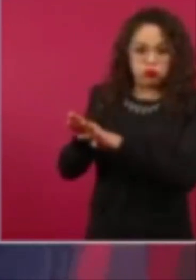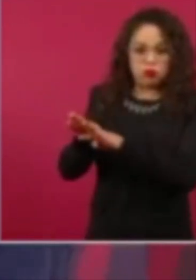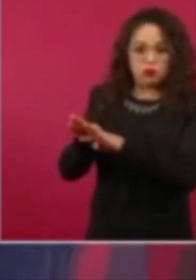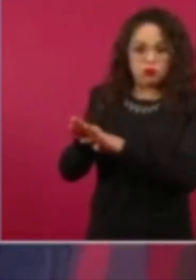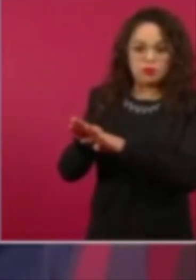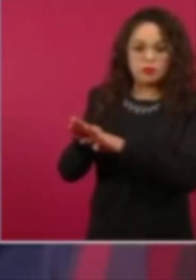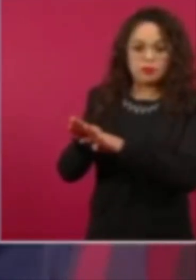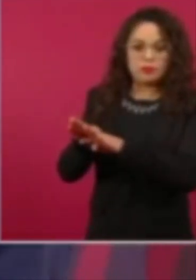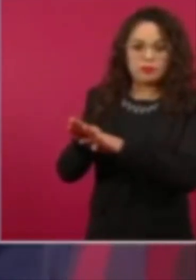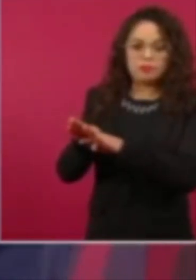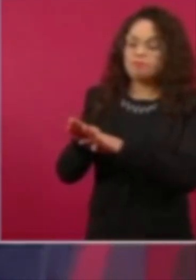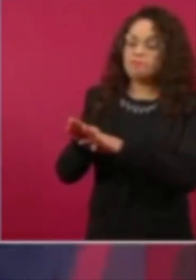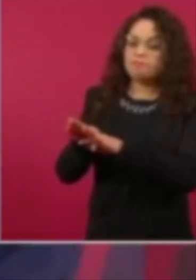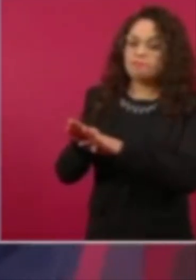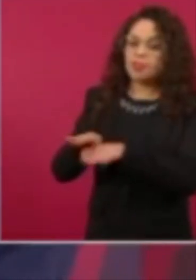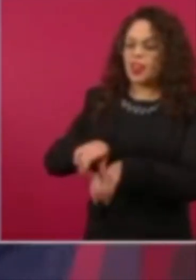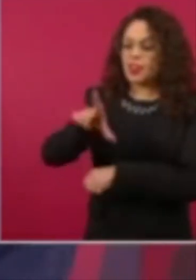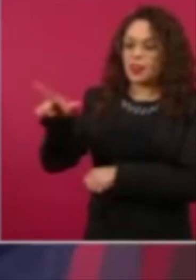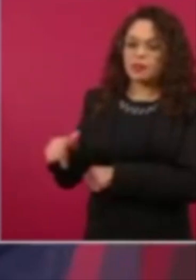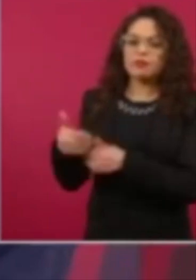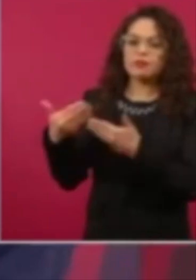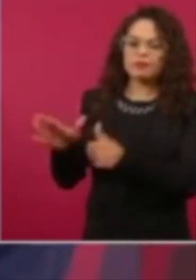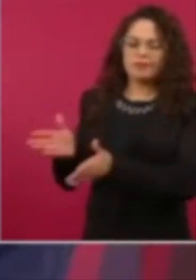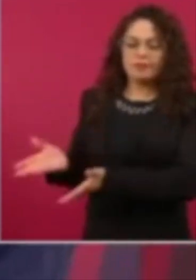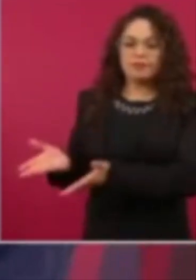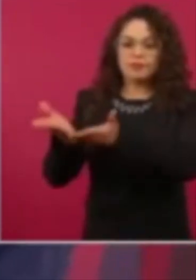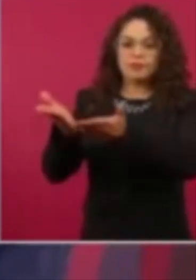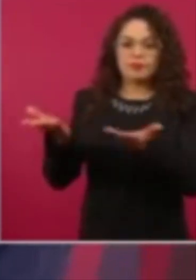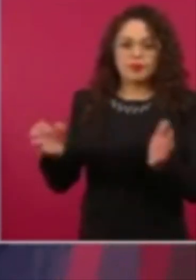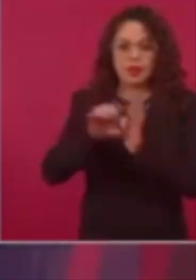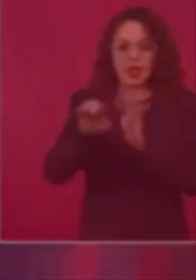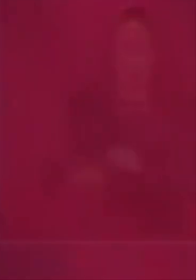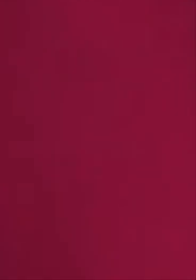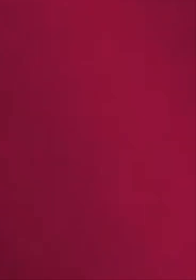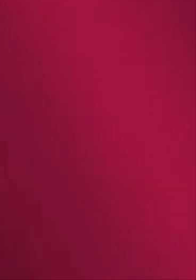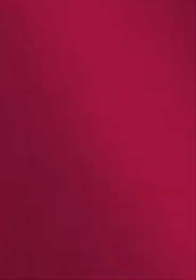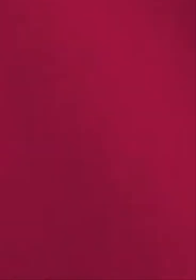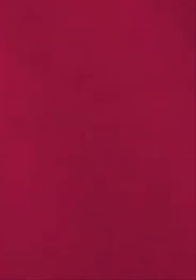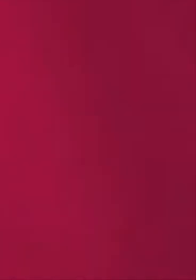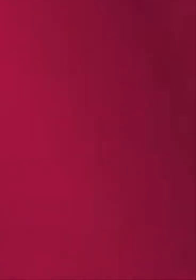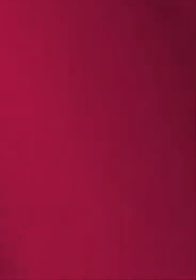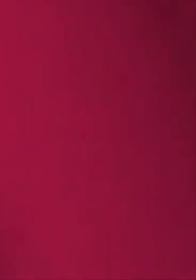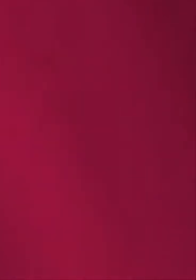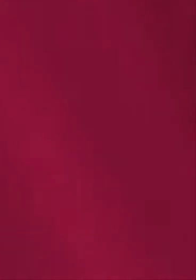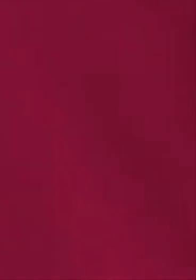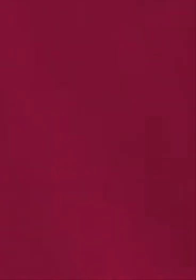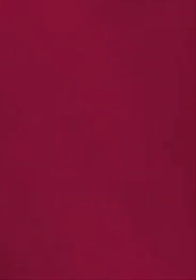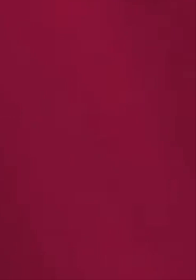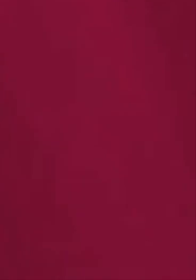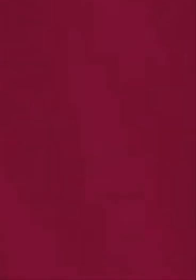Luna etcétera etcétera etcétera etcétera etcétera gobierno de